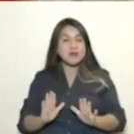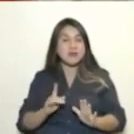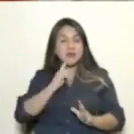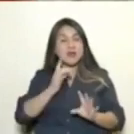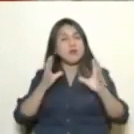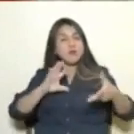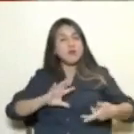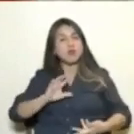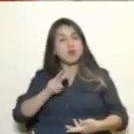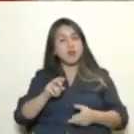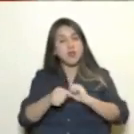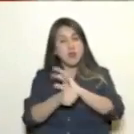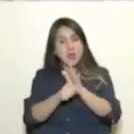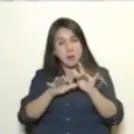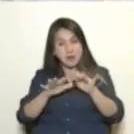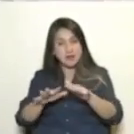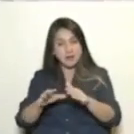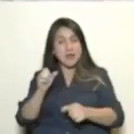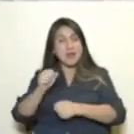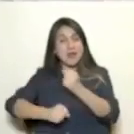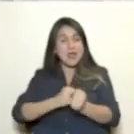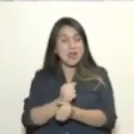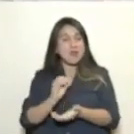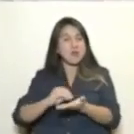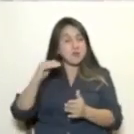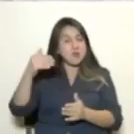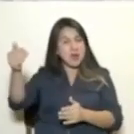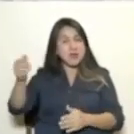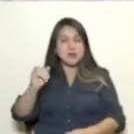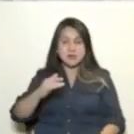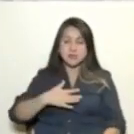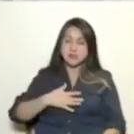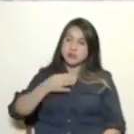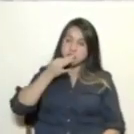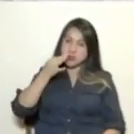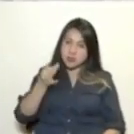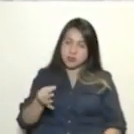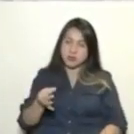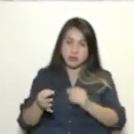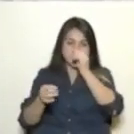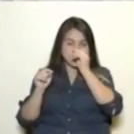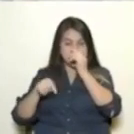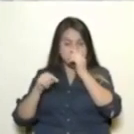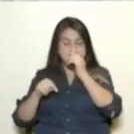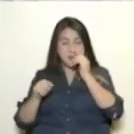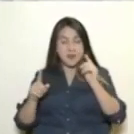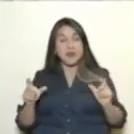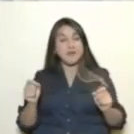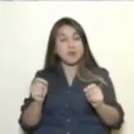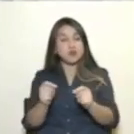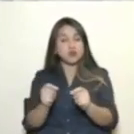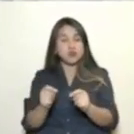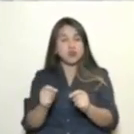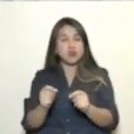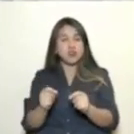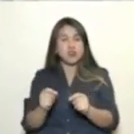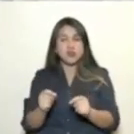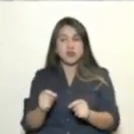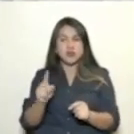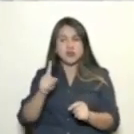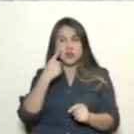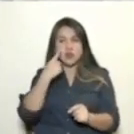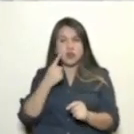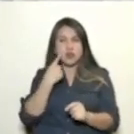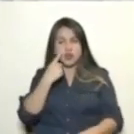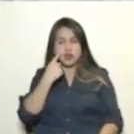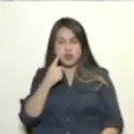pandemia en las próximas décadas? Bueno, a eso voy. Uh-huh. A eso voy. Porque este virus es absolutamente desconocido